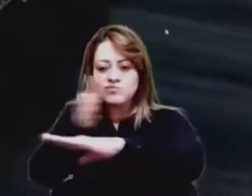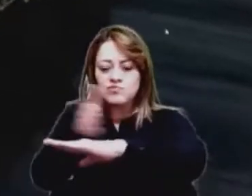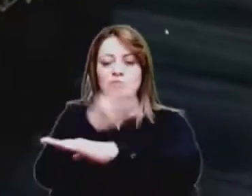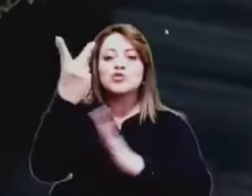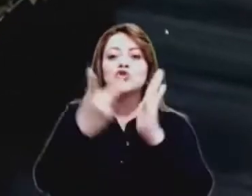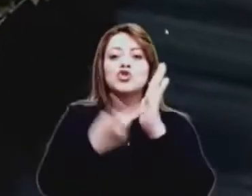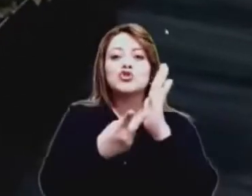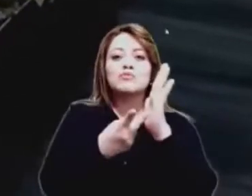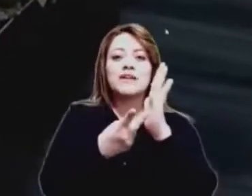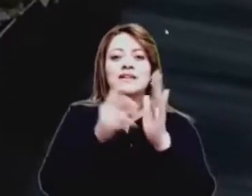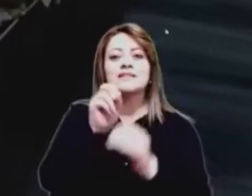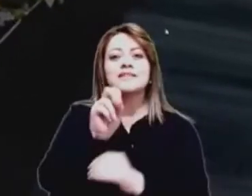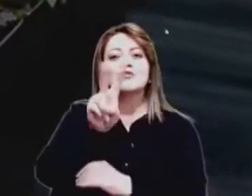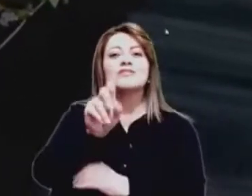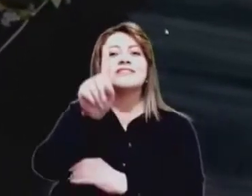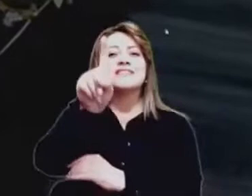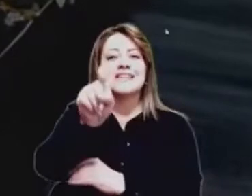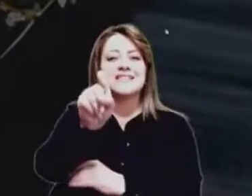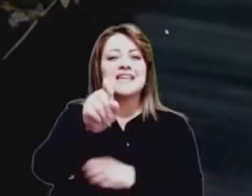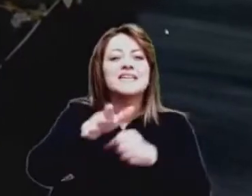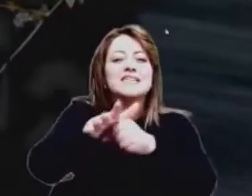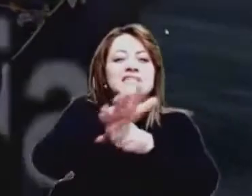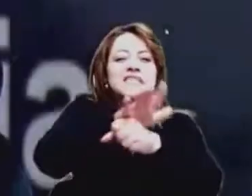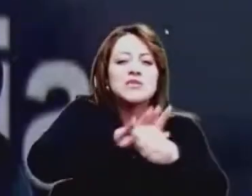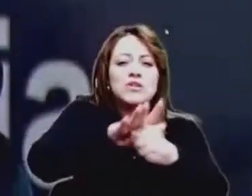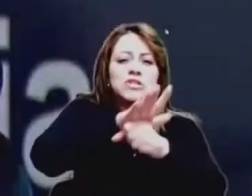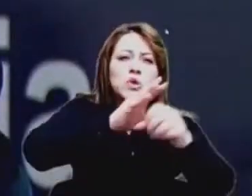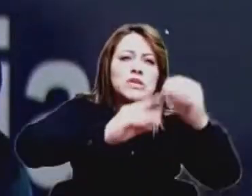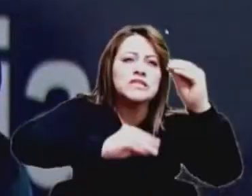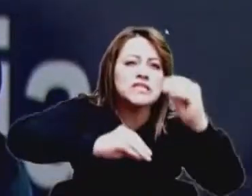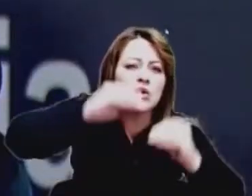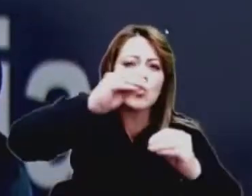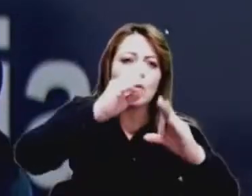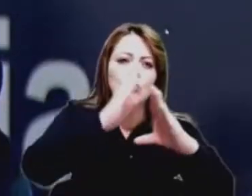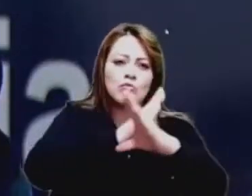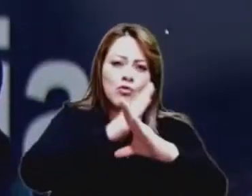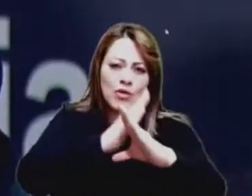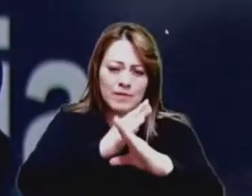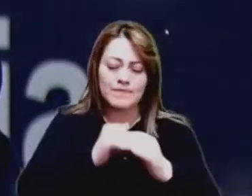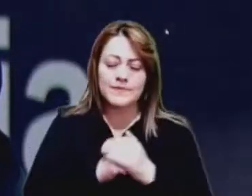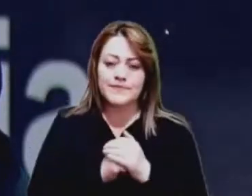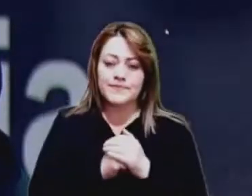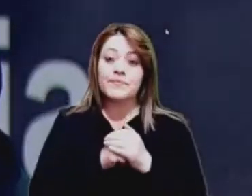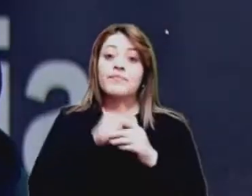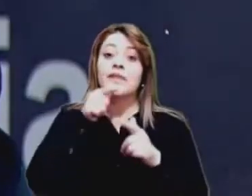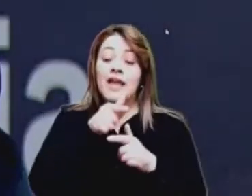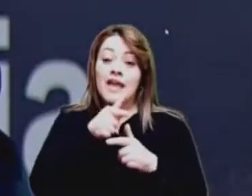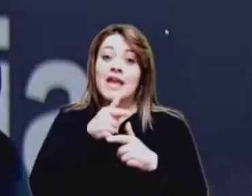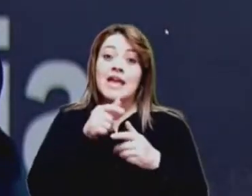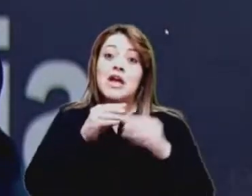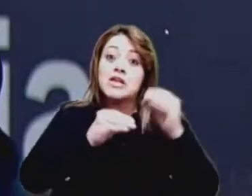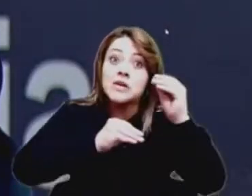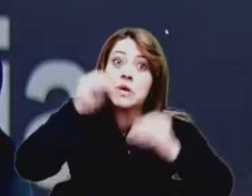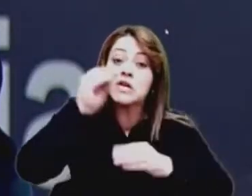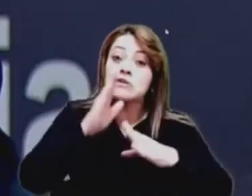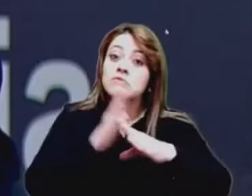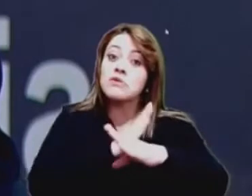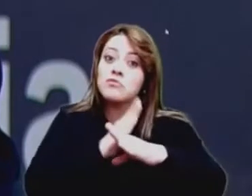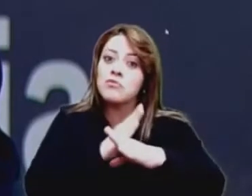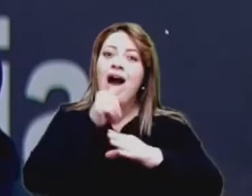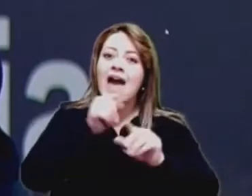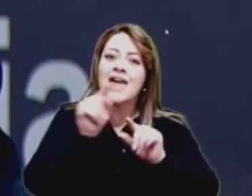pleitos por lo menos son los que están registrados ahí en nuestro sistema pleitos que tienen una unas pretensiones las que discuten unas